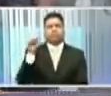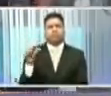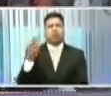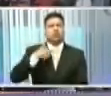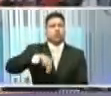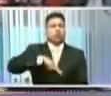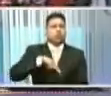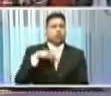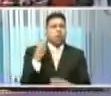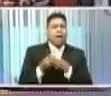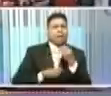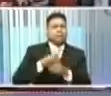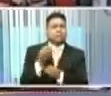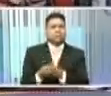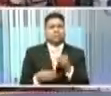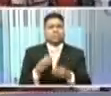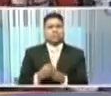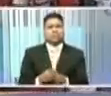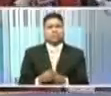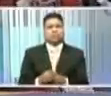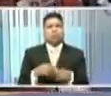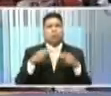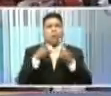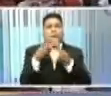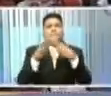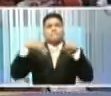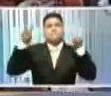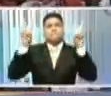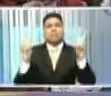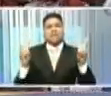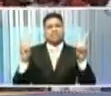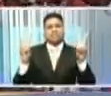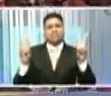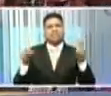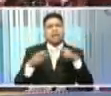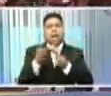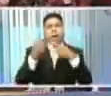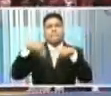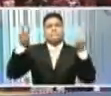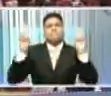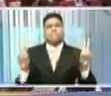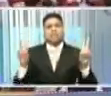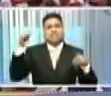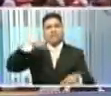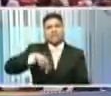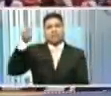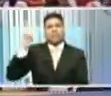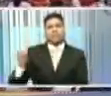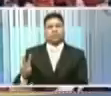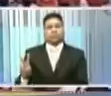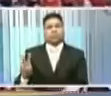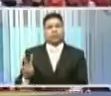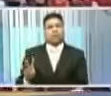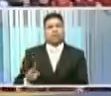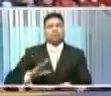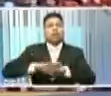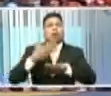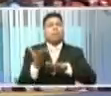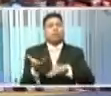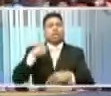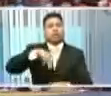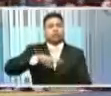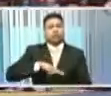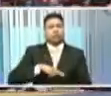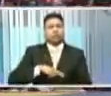actuando, garantizando la paz del país, porque la estrategia es llenar de